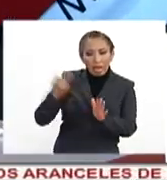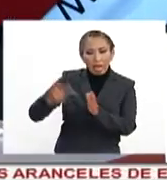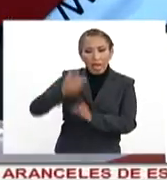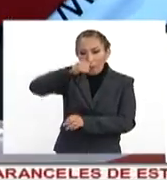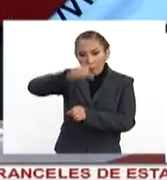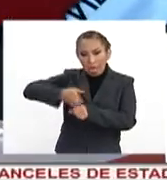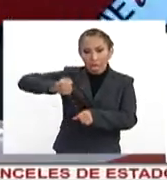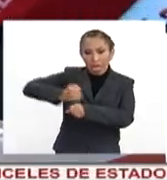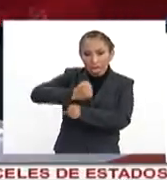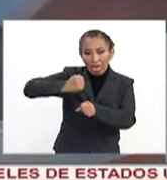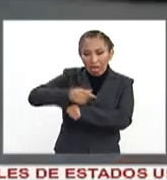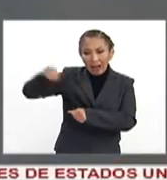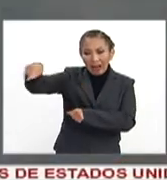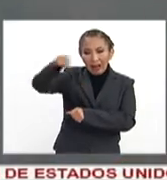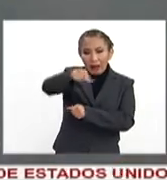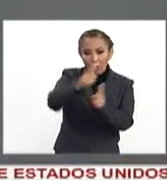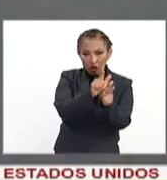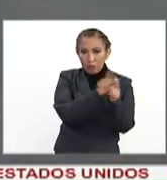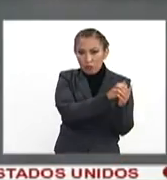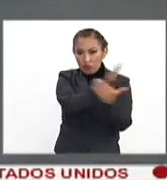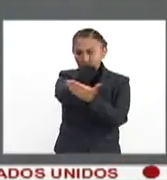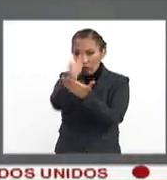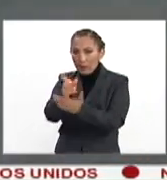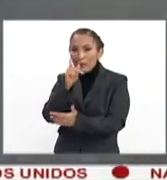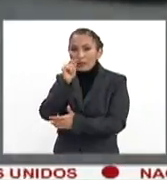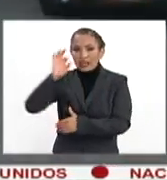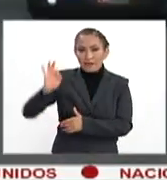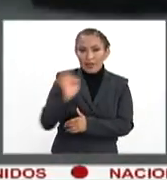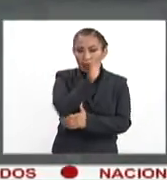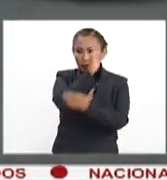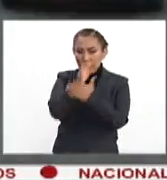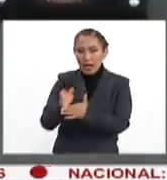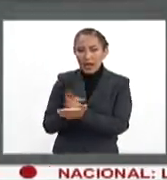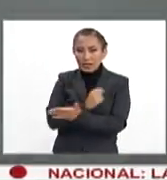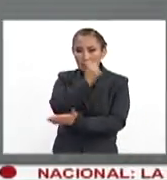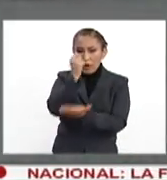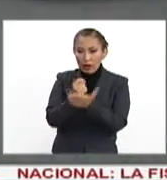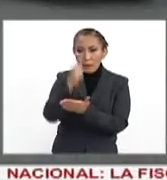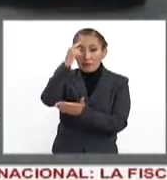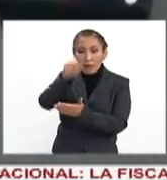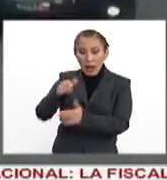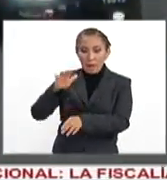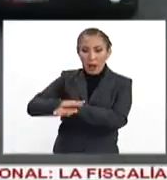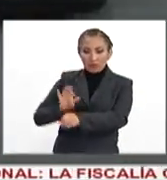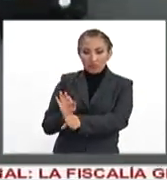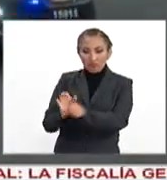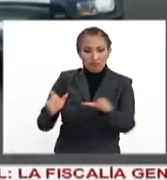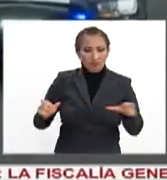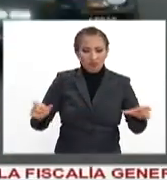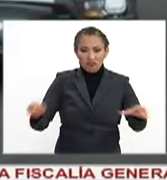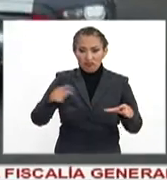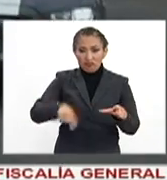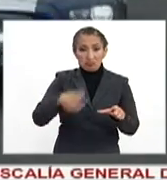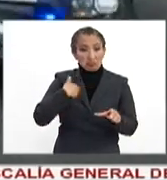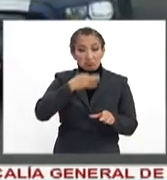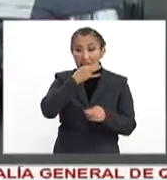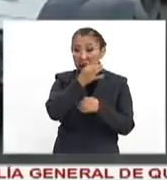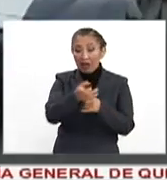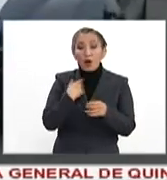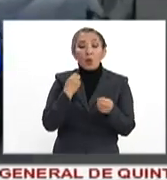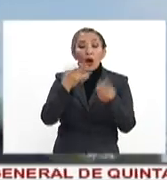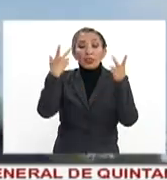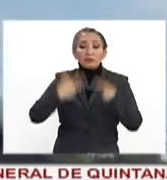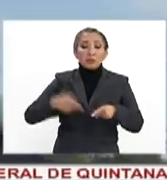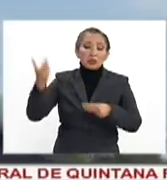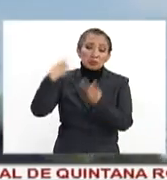se ha vivido en los últimos días, un contingente de elementos de la Policía Federal llegó a Reynosa, Tamaulipas, para reforzar la seguridad. Aunque no se dio a conocer el número